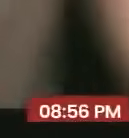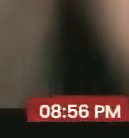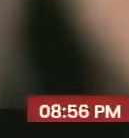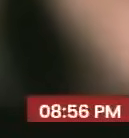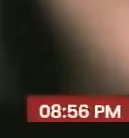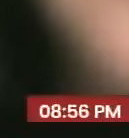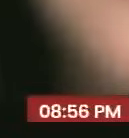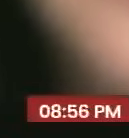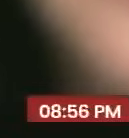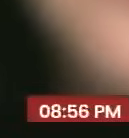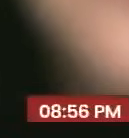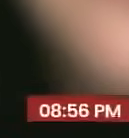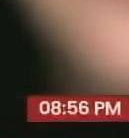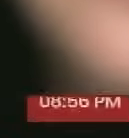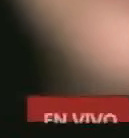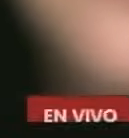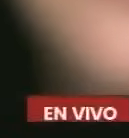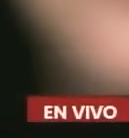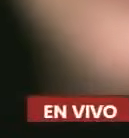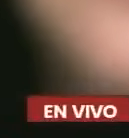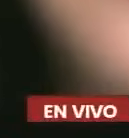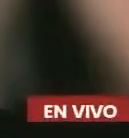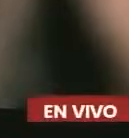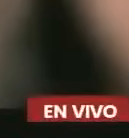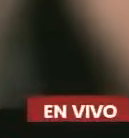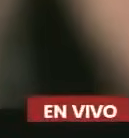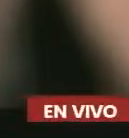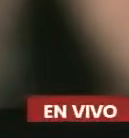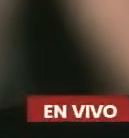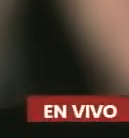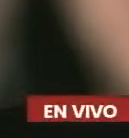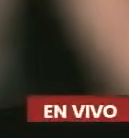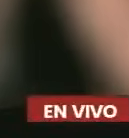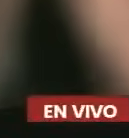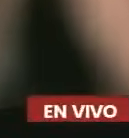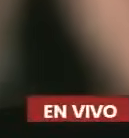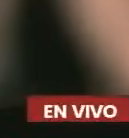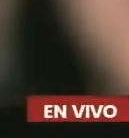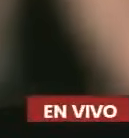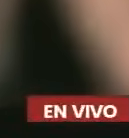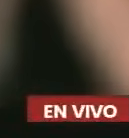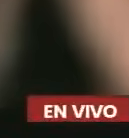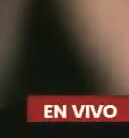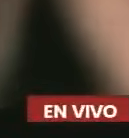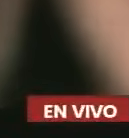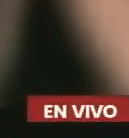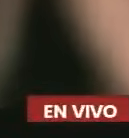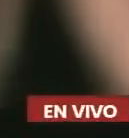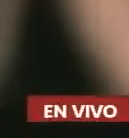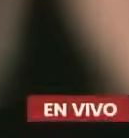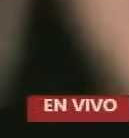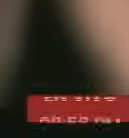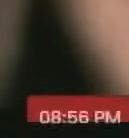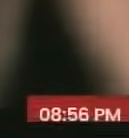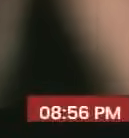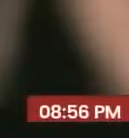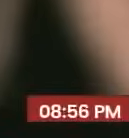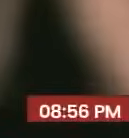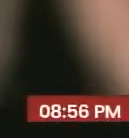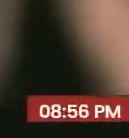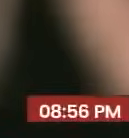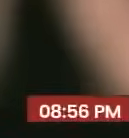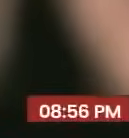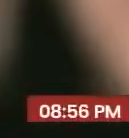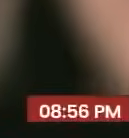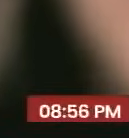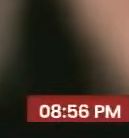Y han abusado de nosotros en el sentido de que en el mar territorial del territorio en reclamación ponen lo